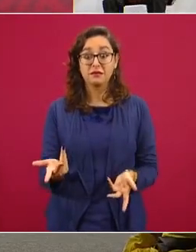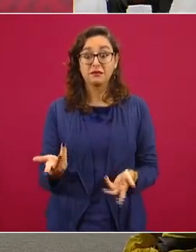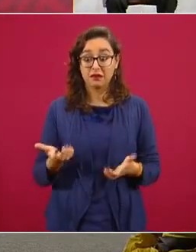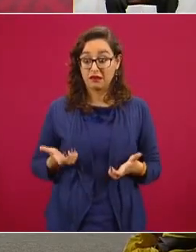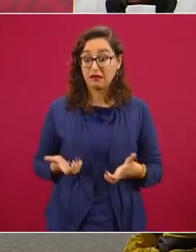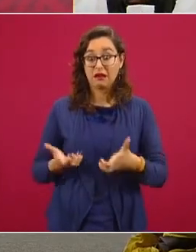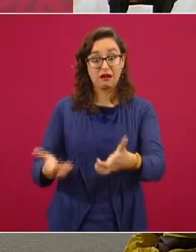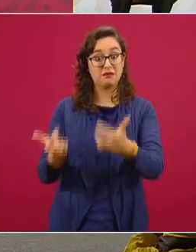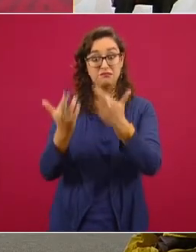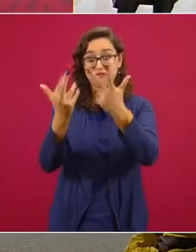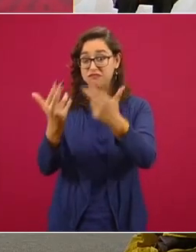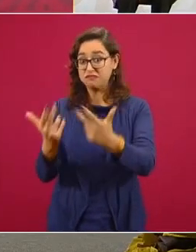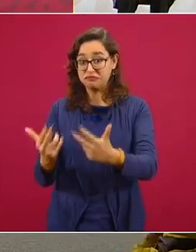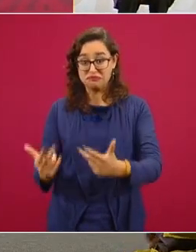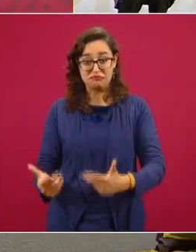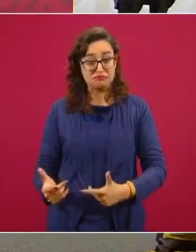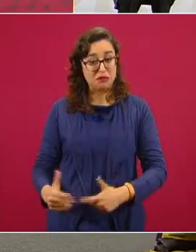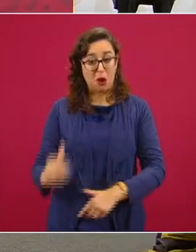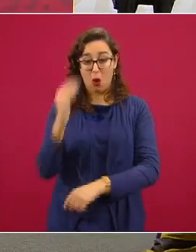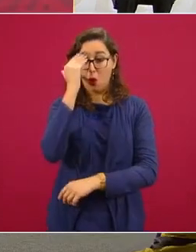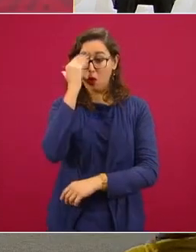bombardeadas?